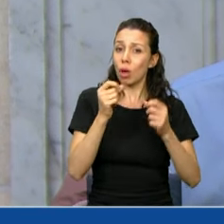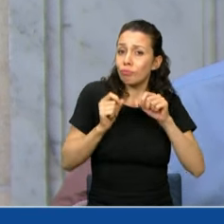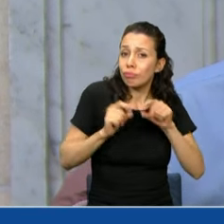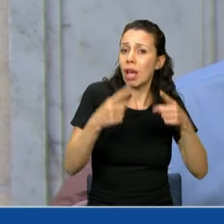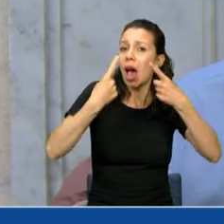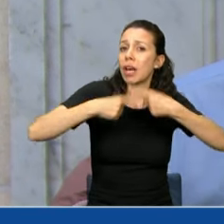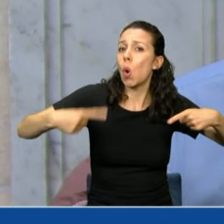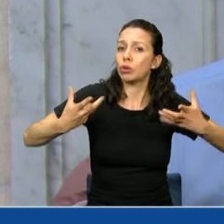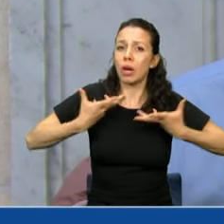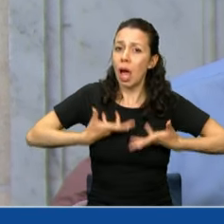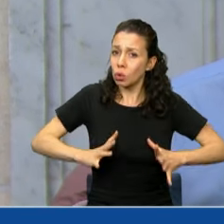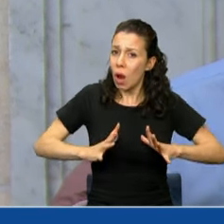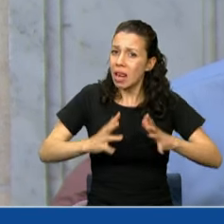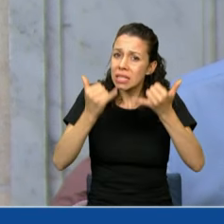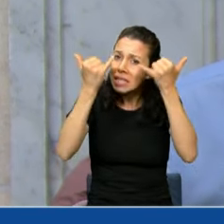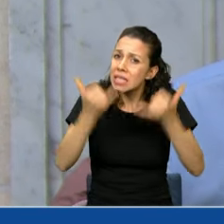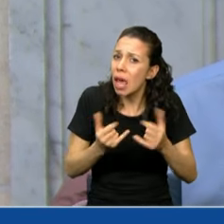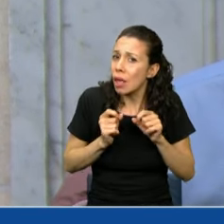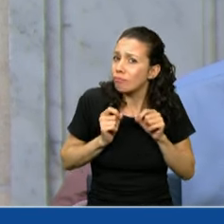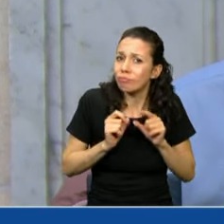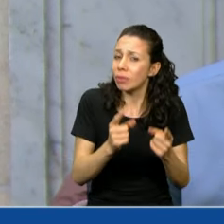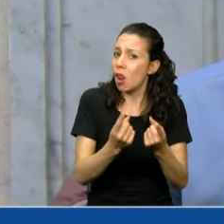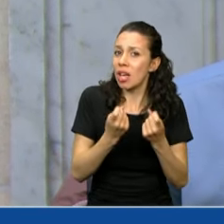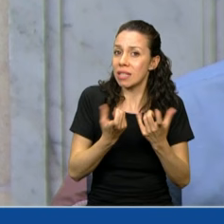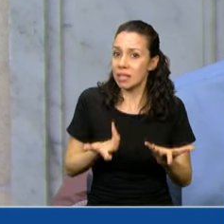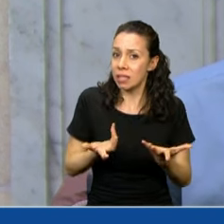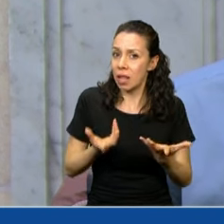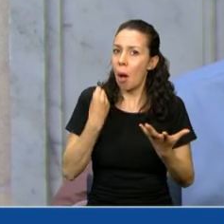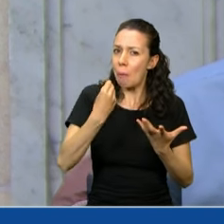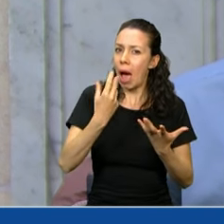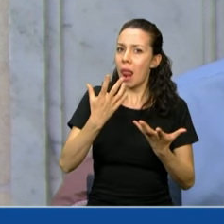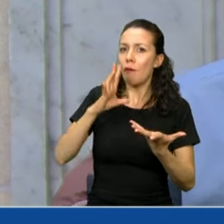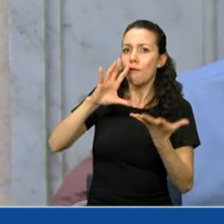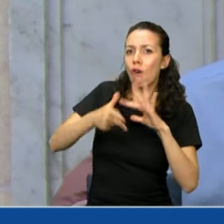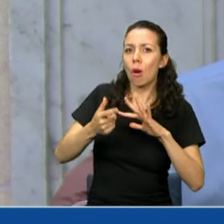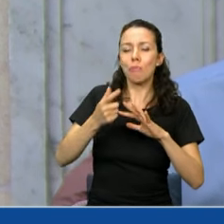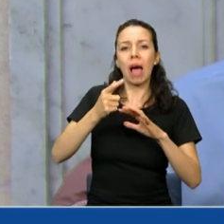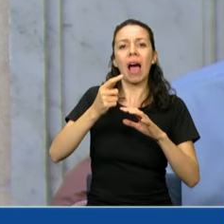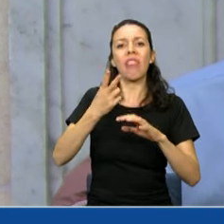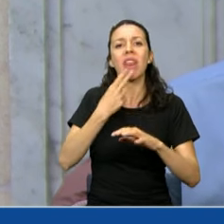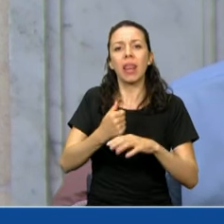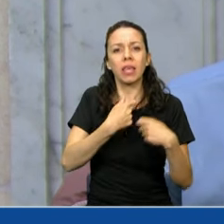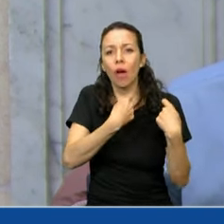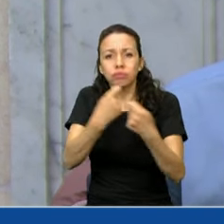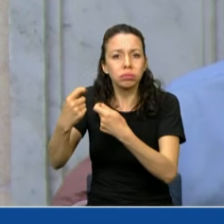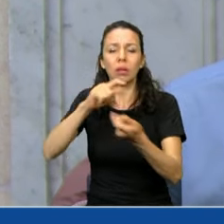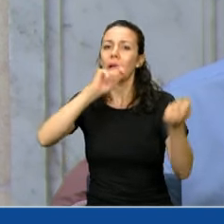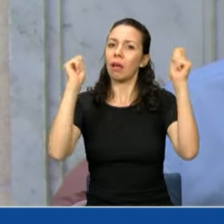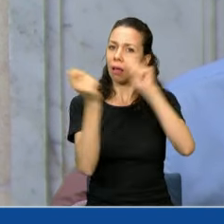necesarios para encarar esa transición energética y